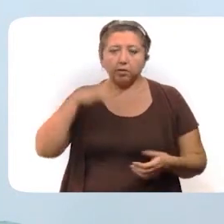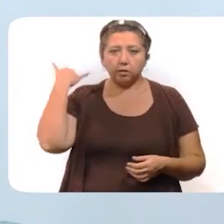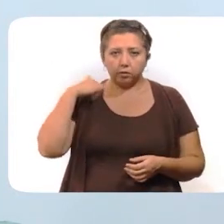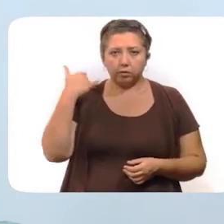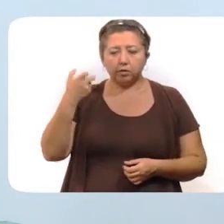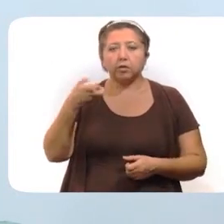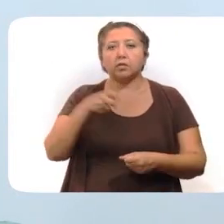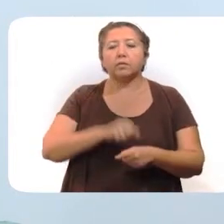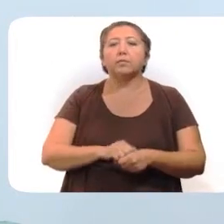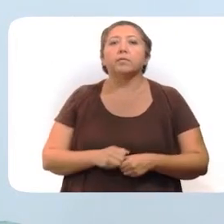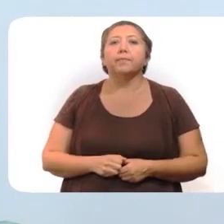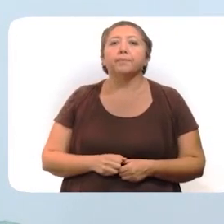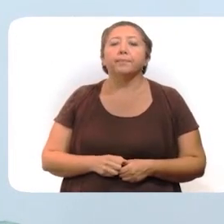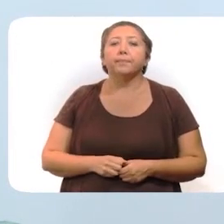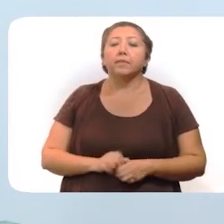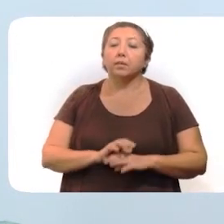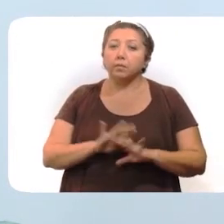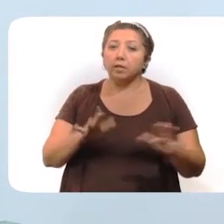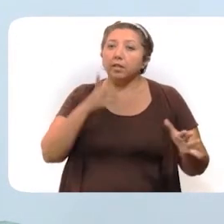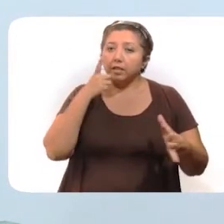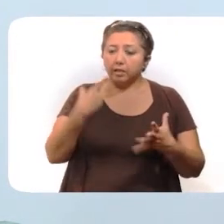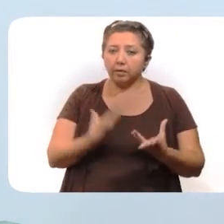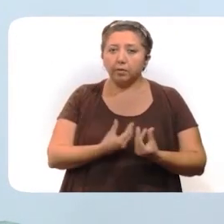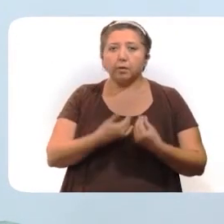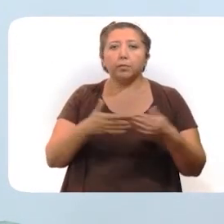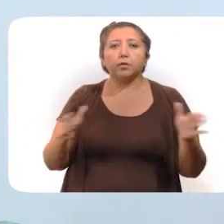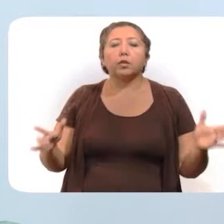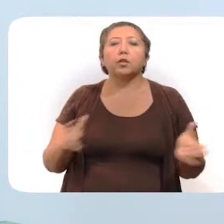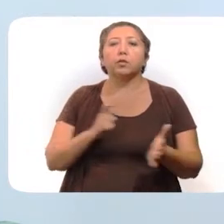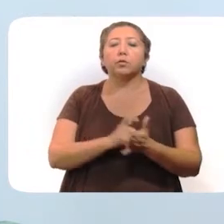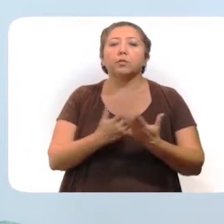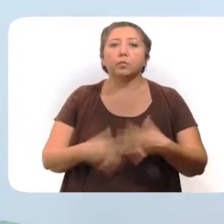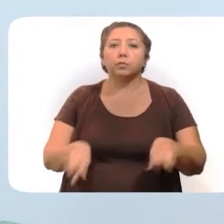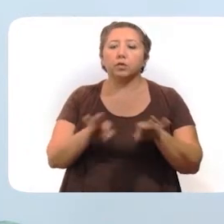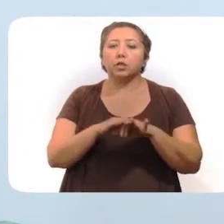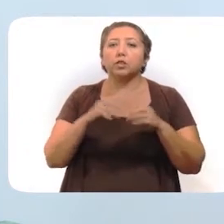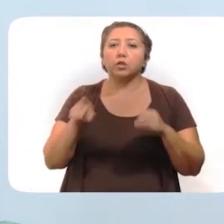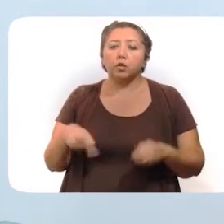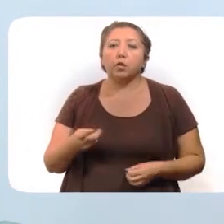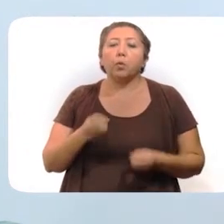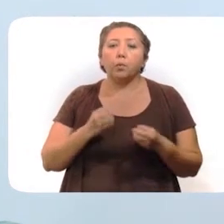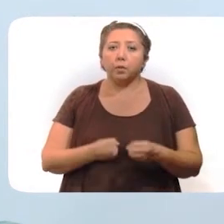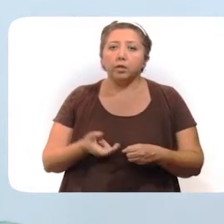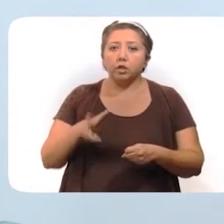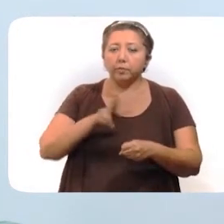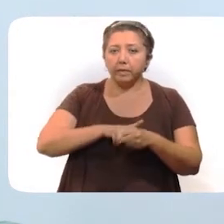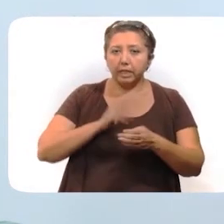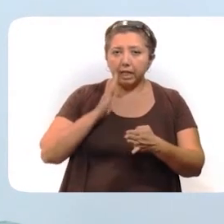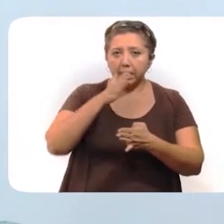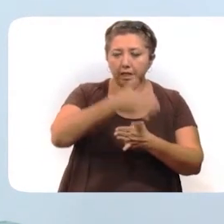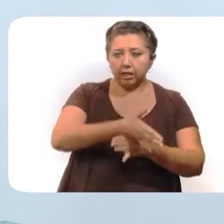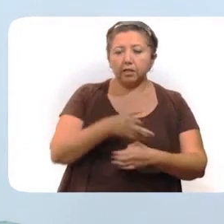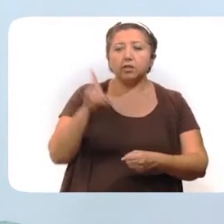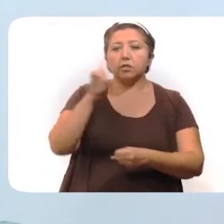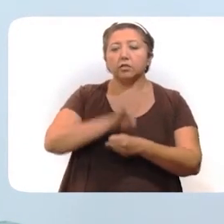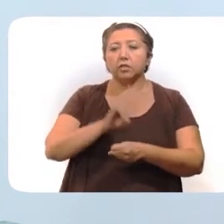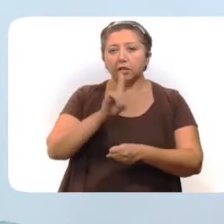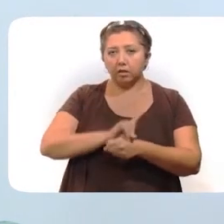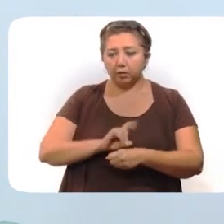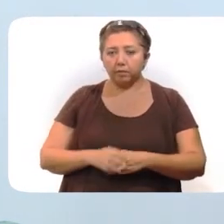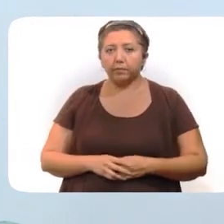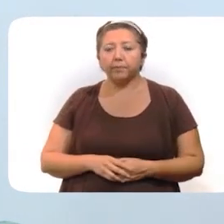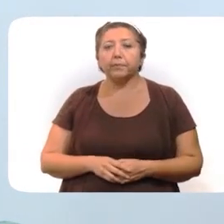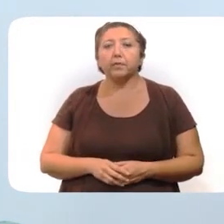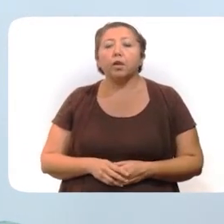Yucatán esta semana. Como hemos señalado, en la repertoria económica los datos más importantes son la ocupación hospitalaria y los ingresos diarios.